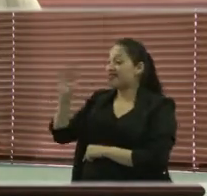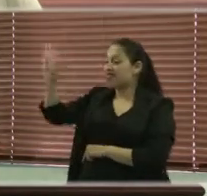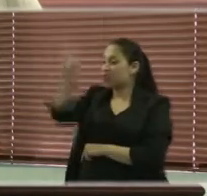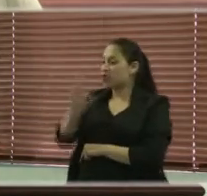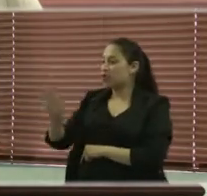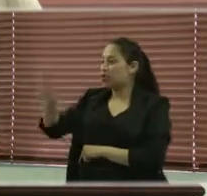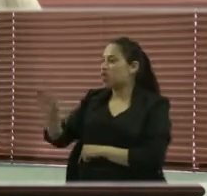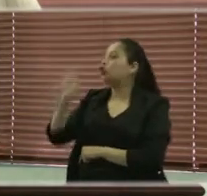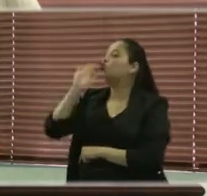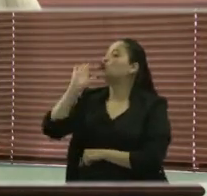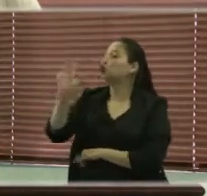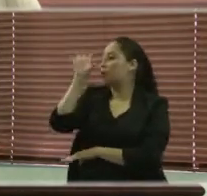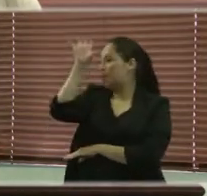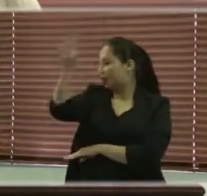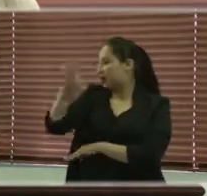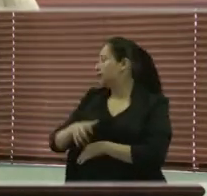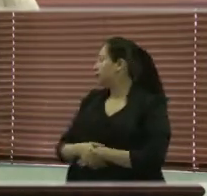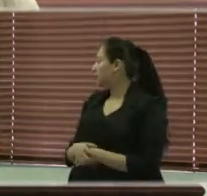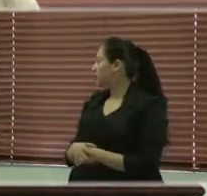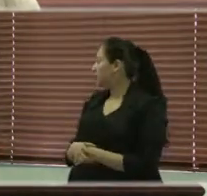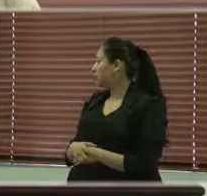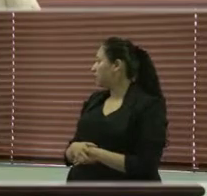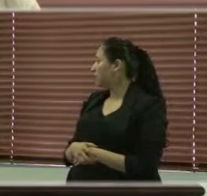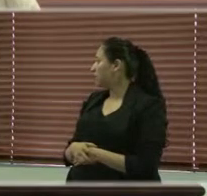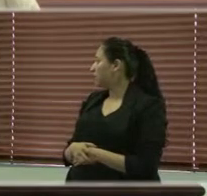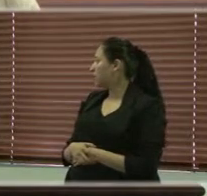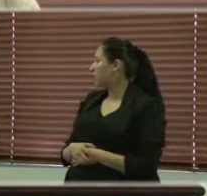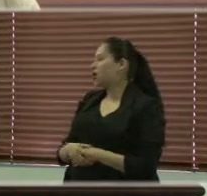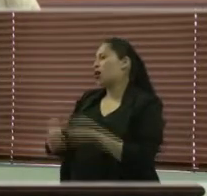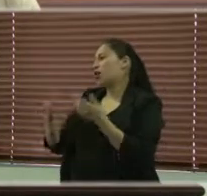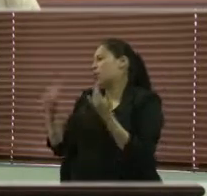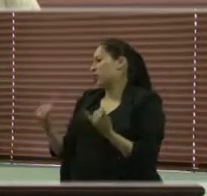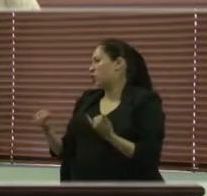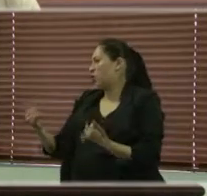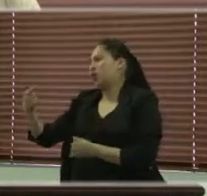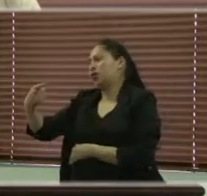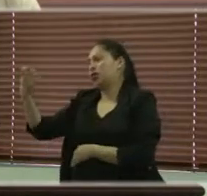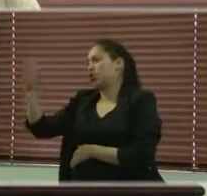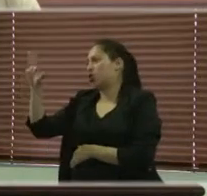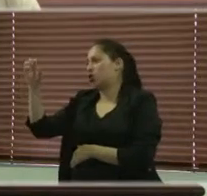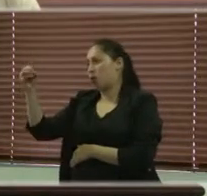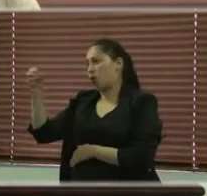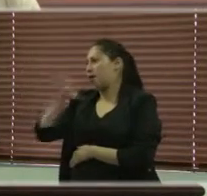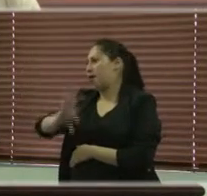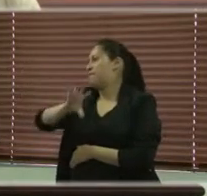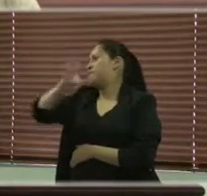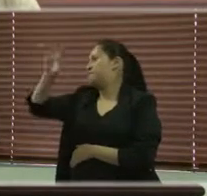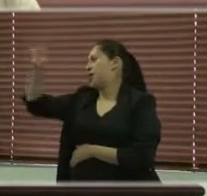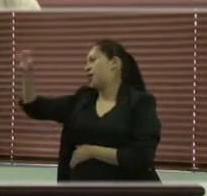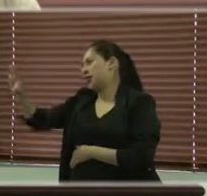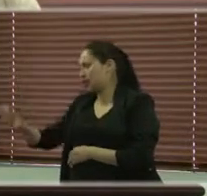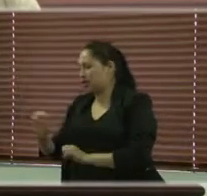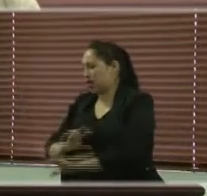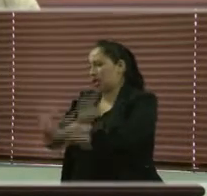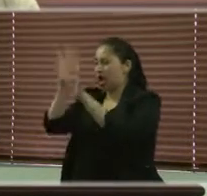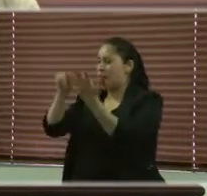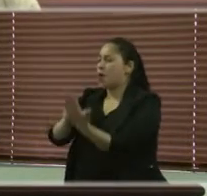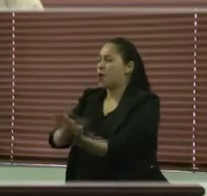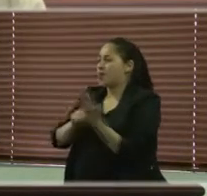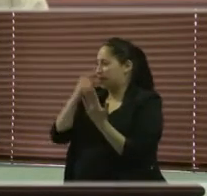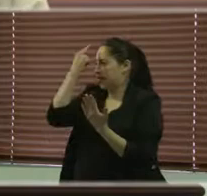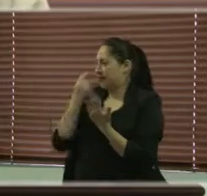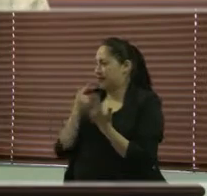país Por supuesto que no los Ahorita me los más de 150 países no los 150 presentan candidatos muchas veces